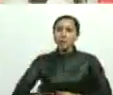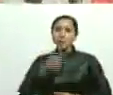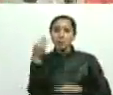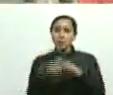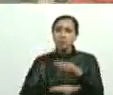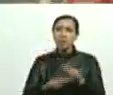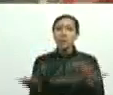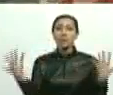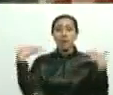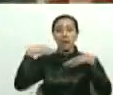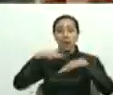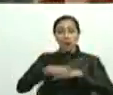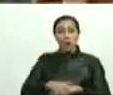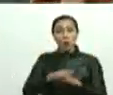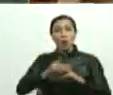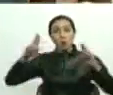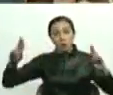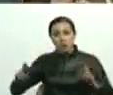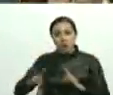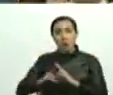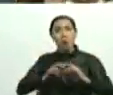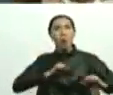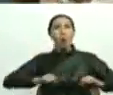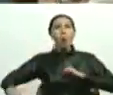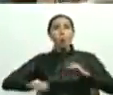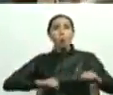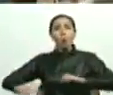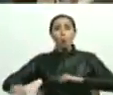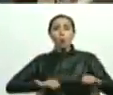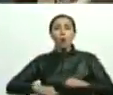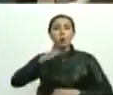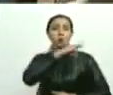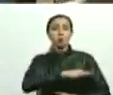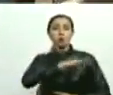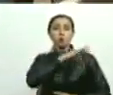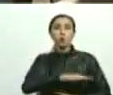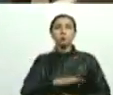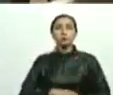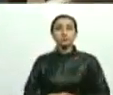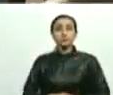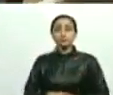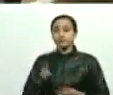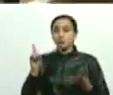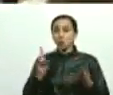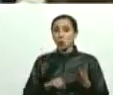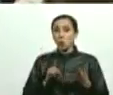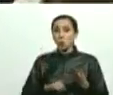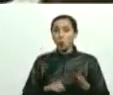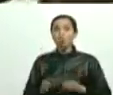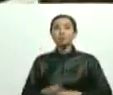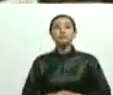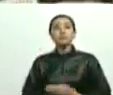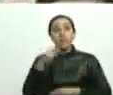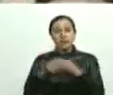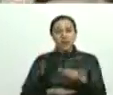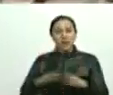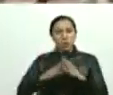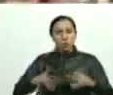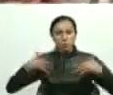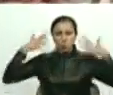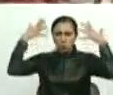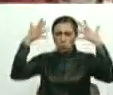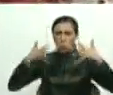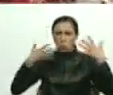reunificación, reencuentro y movilización de los movimientos sociales. Cuarto, acatar todas las orientaciones e